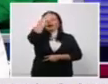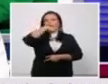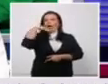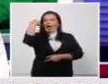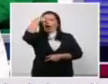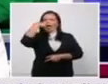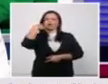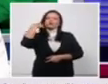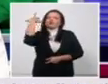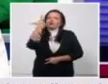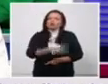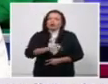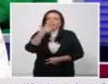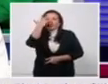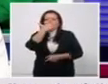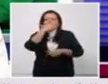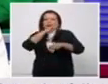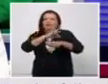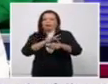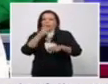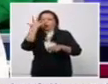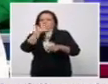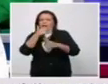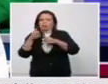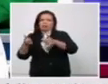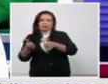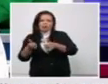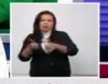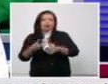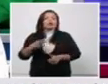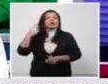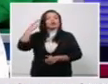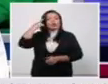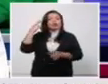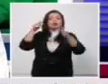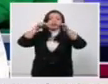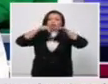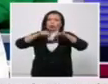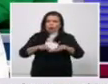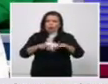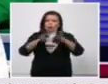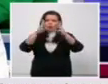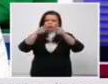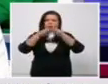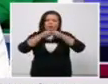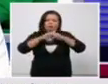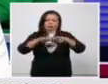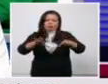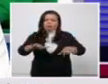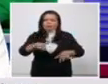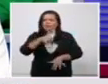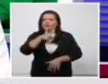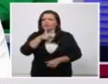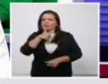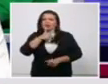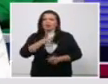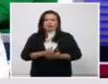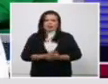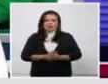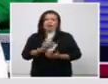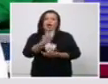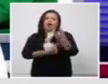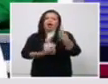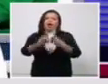síntomas de la enfermedad, que tenemos hoy una transmisión muy importante dentro de nuestro territorio. En algunas provincias